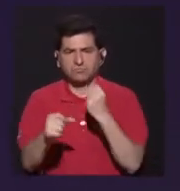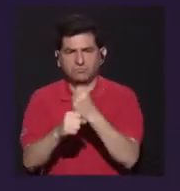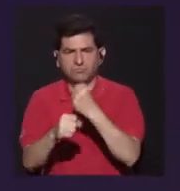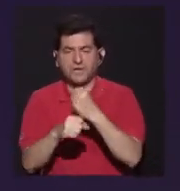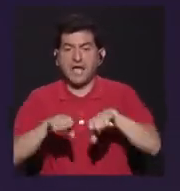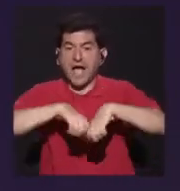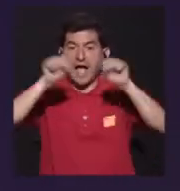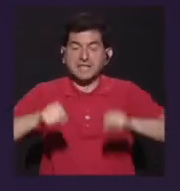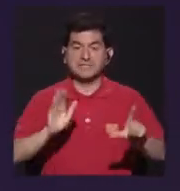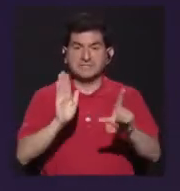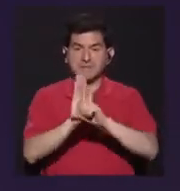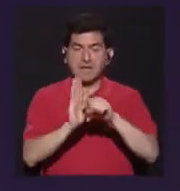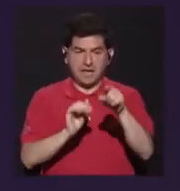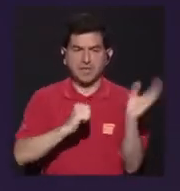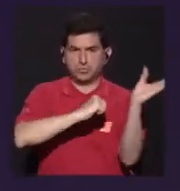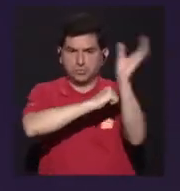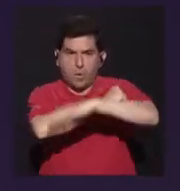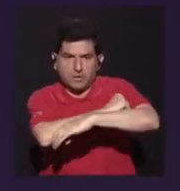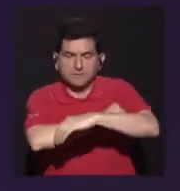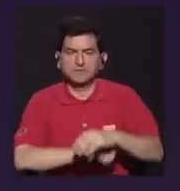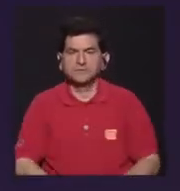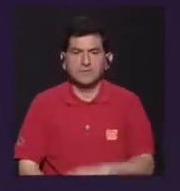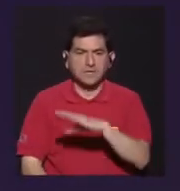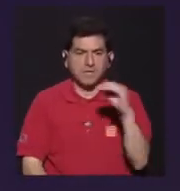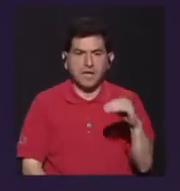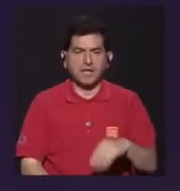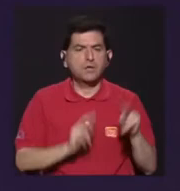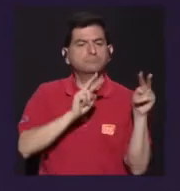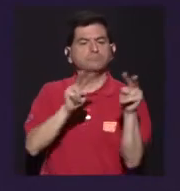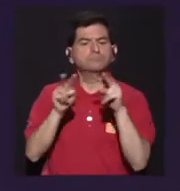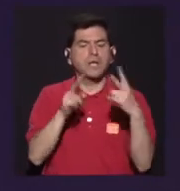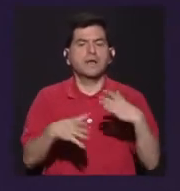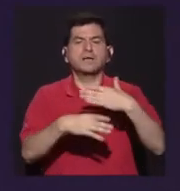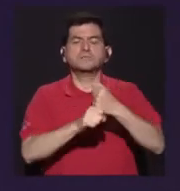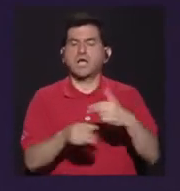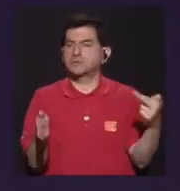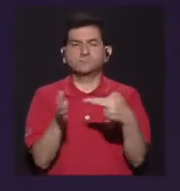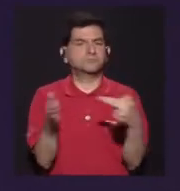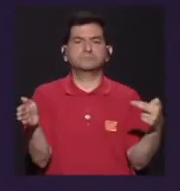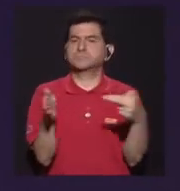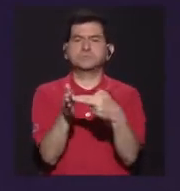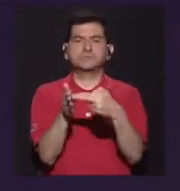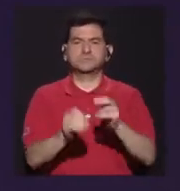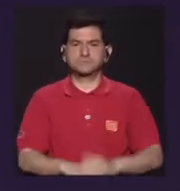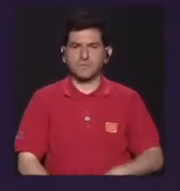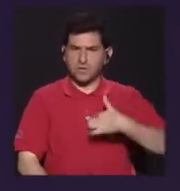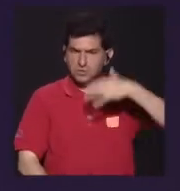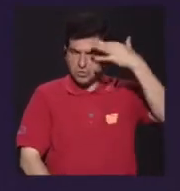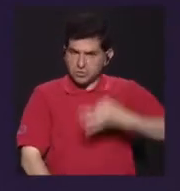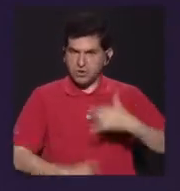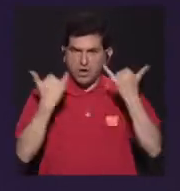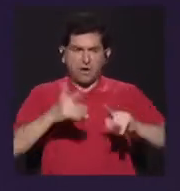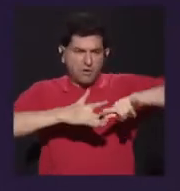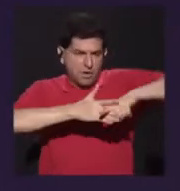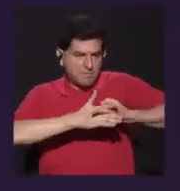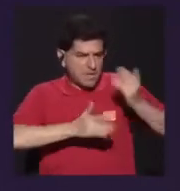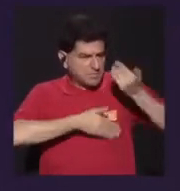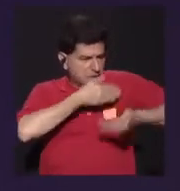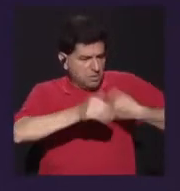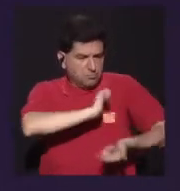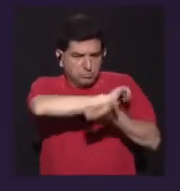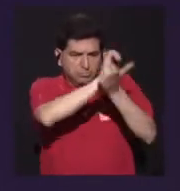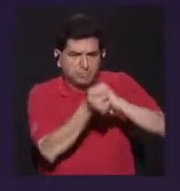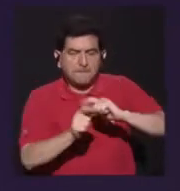sistemas legales que censuran esto y que lo vigilan incluso para que no se repita. Entonces yo creo que aquí se está empezando a hacer una